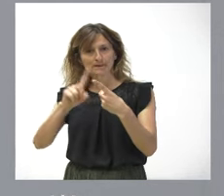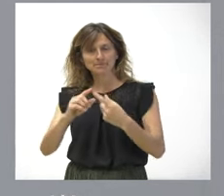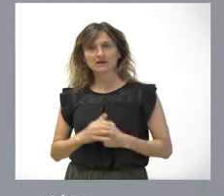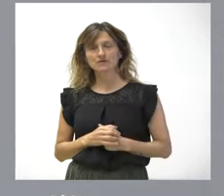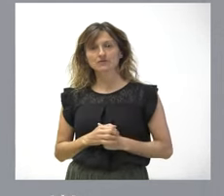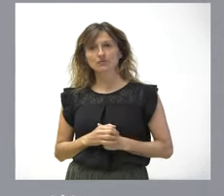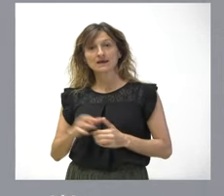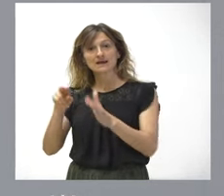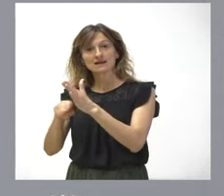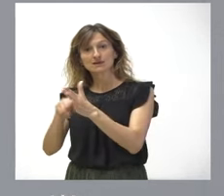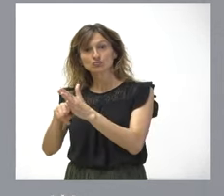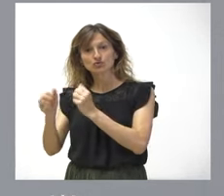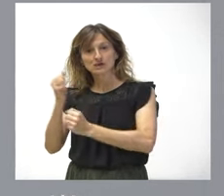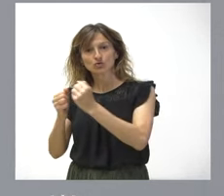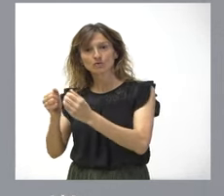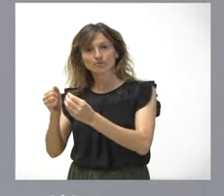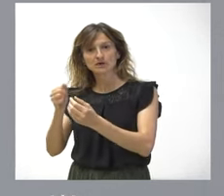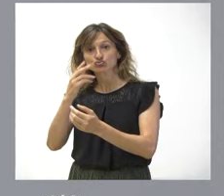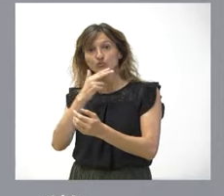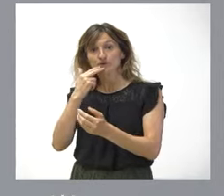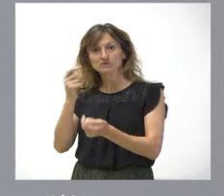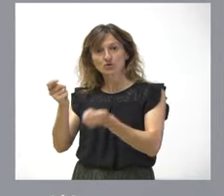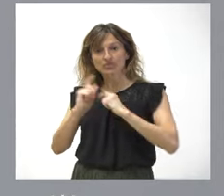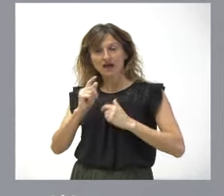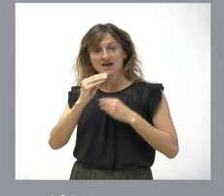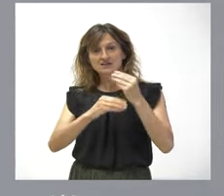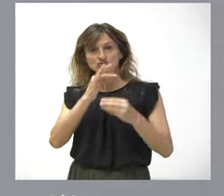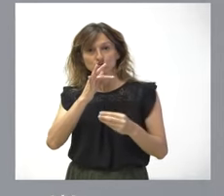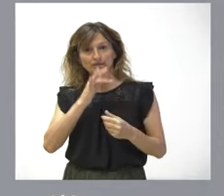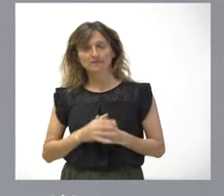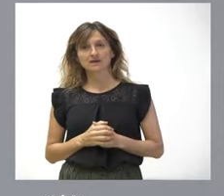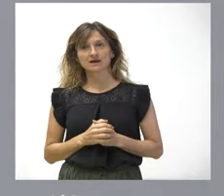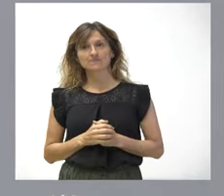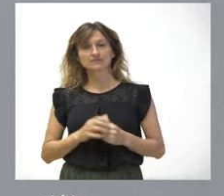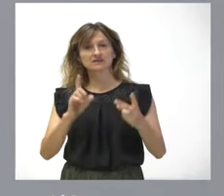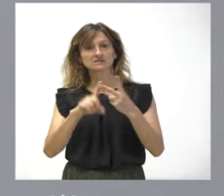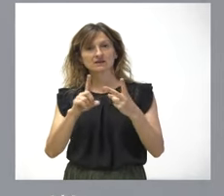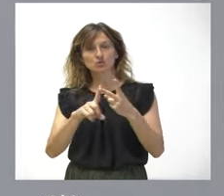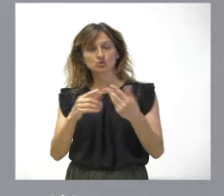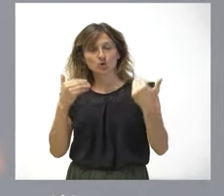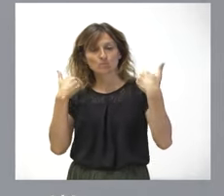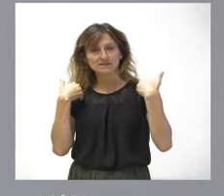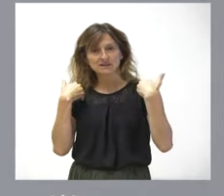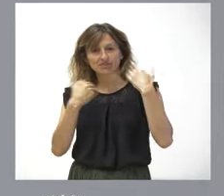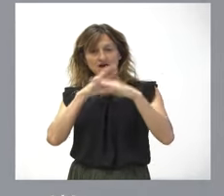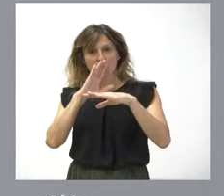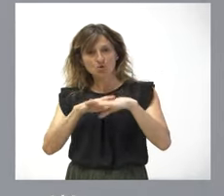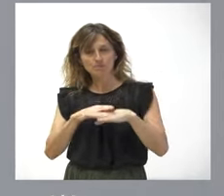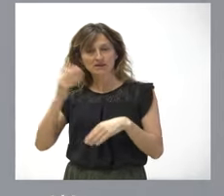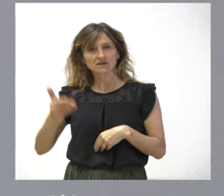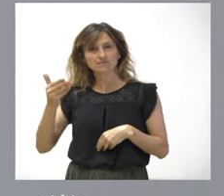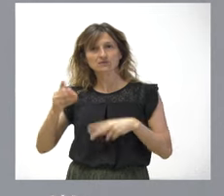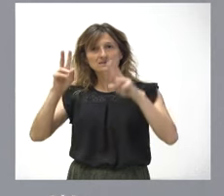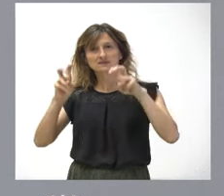aporte los recursos económicos a los que se ha comprometido cosa que no ha hecho hasta el día de hoy y segundo que ejerza sus competencias que las tiene muy importantes en el